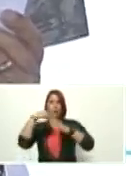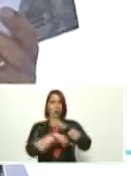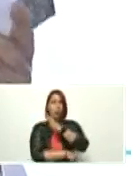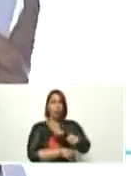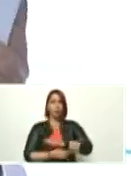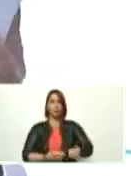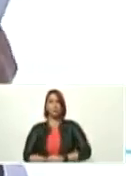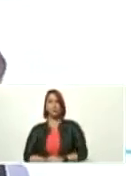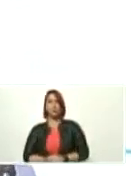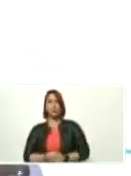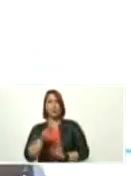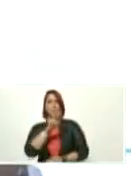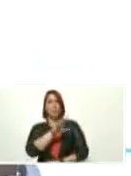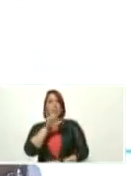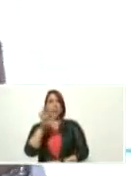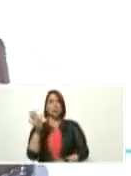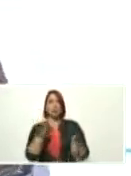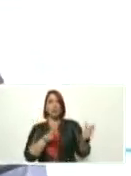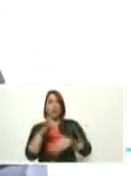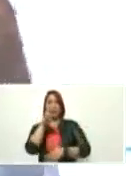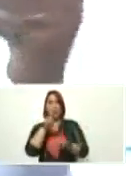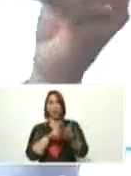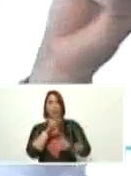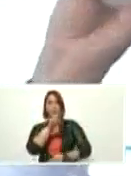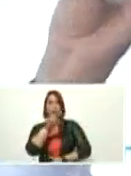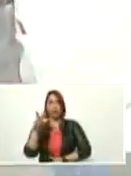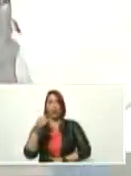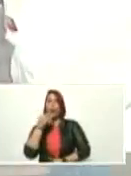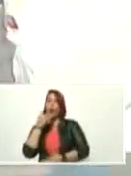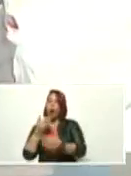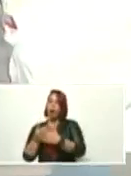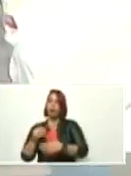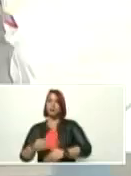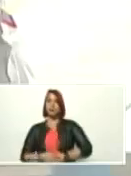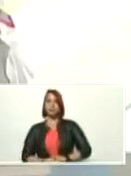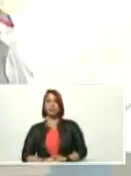Farruco, 25 de marzo 2022. Gracias, Farruco.